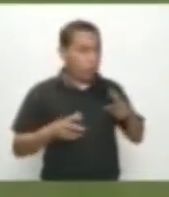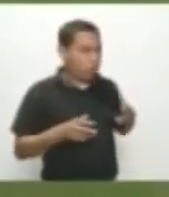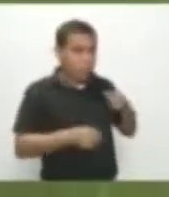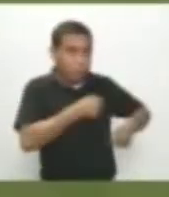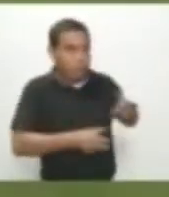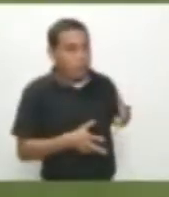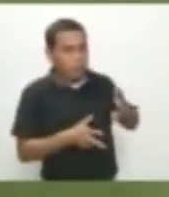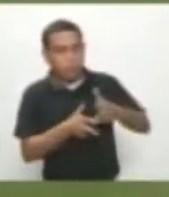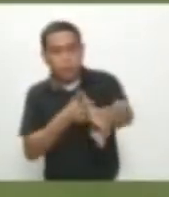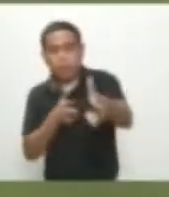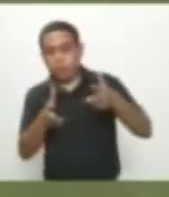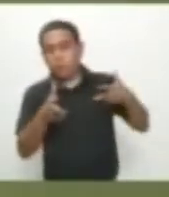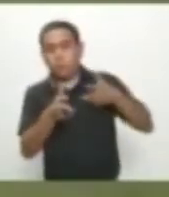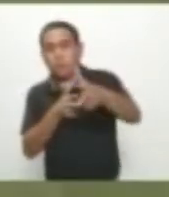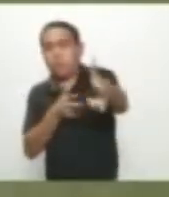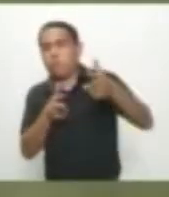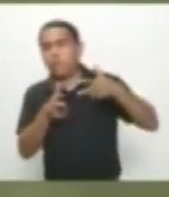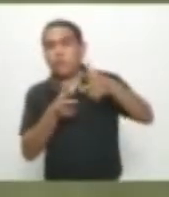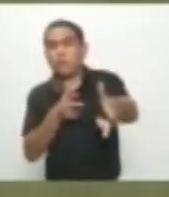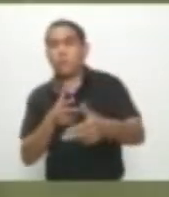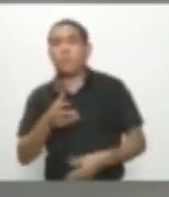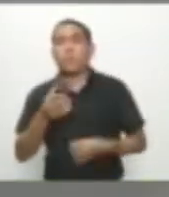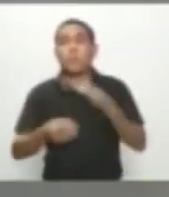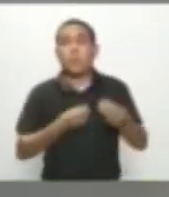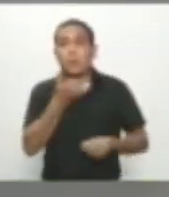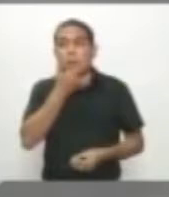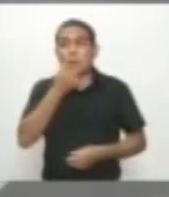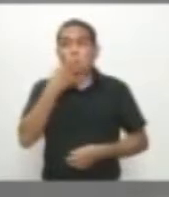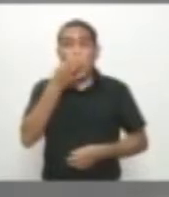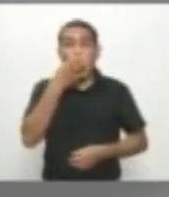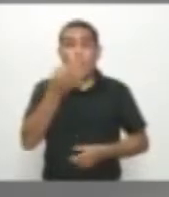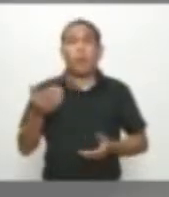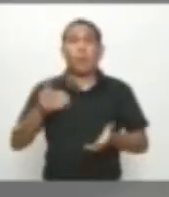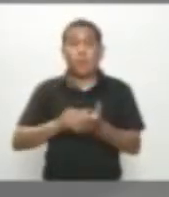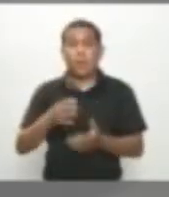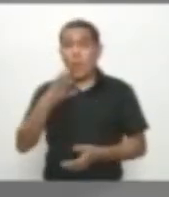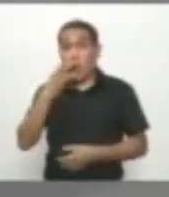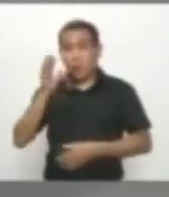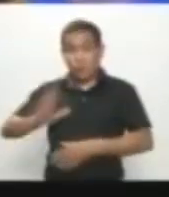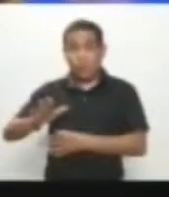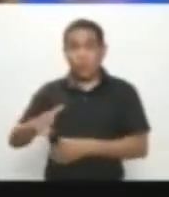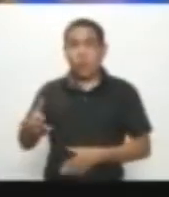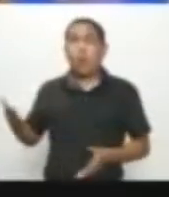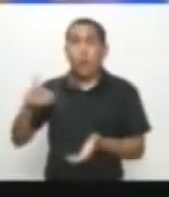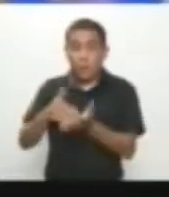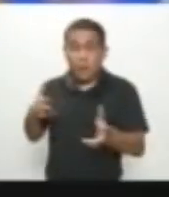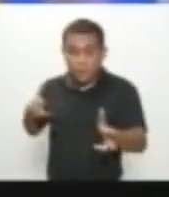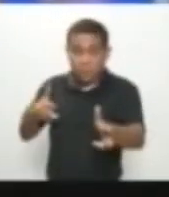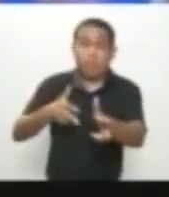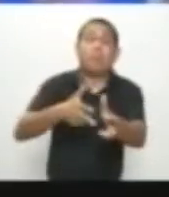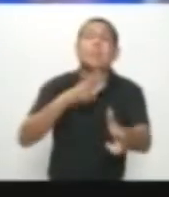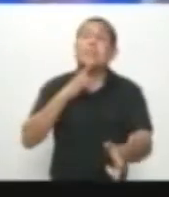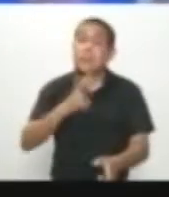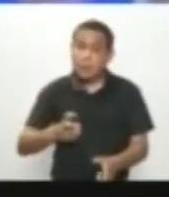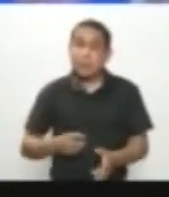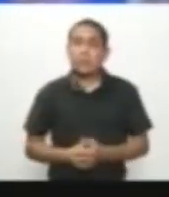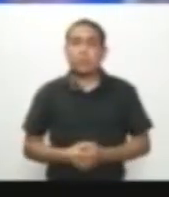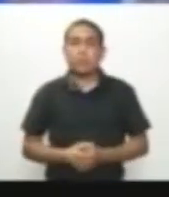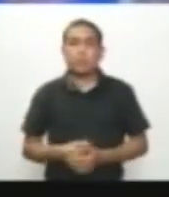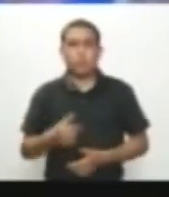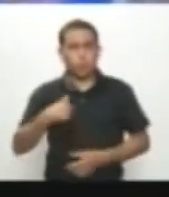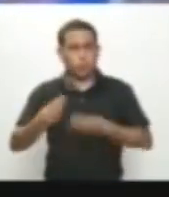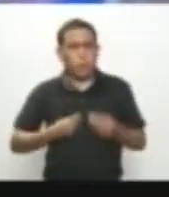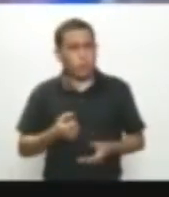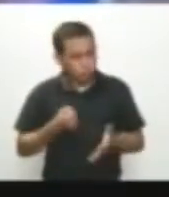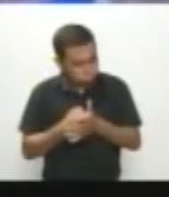Nairo Quintana y Nibali pidieron bajar el ritmo, fue difícil que el holandés los alcanzara. Decidí luchar y no